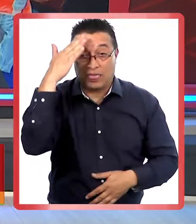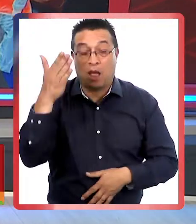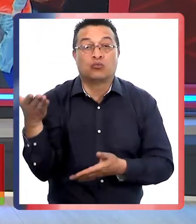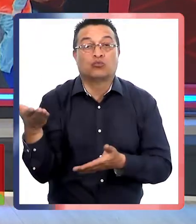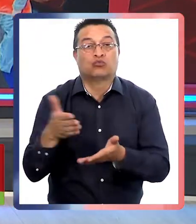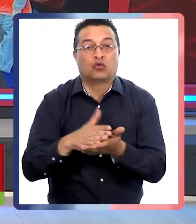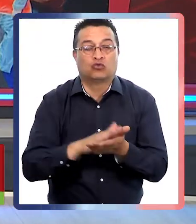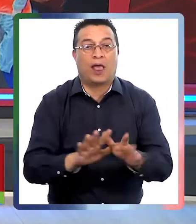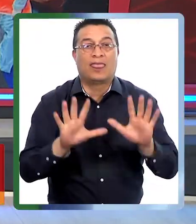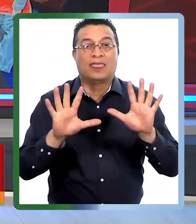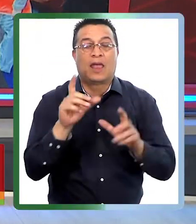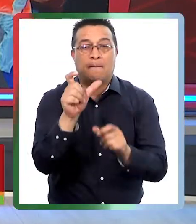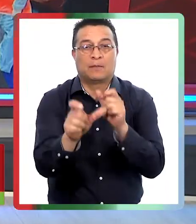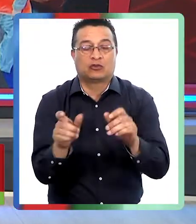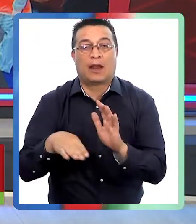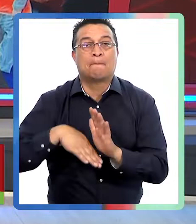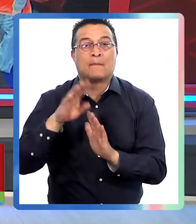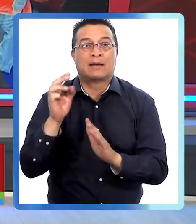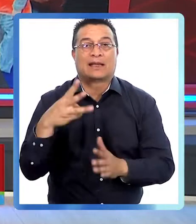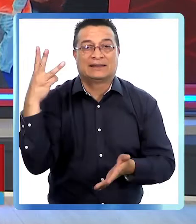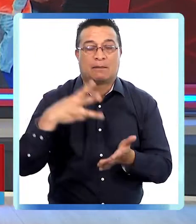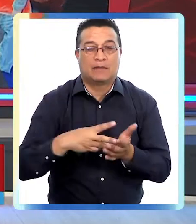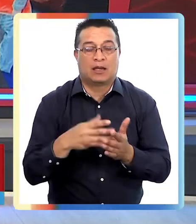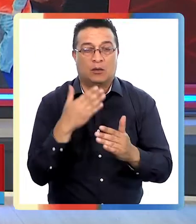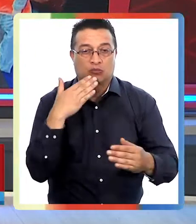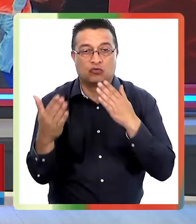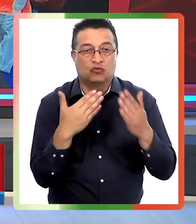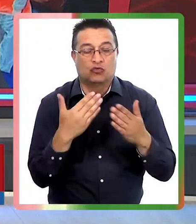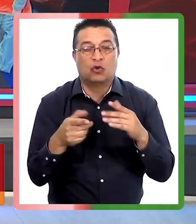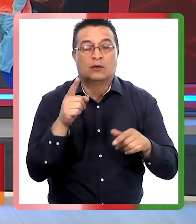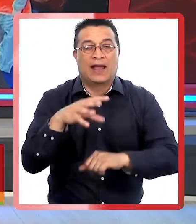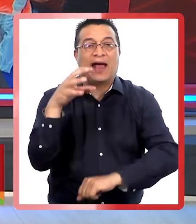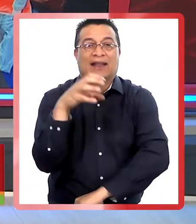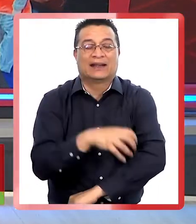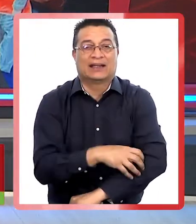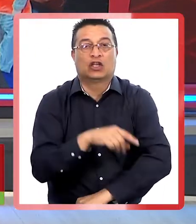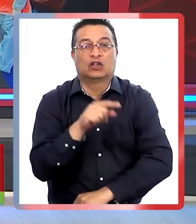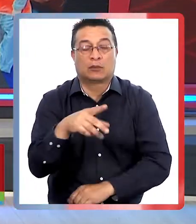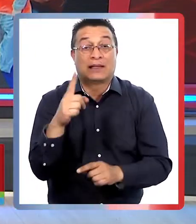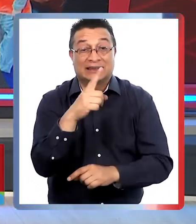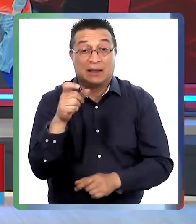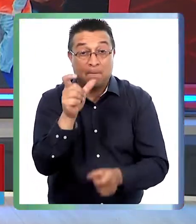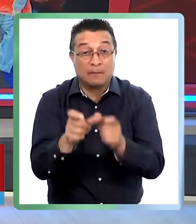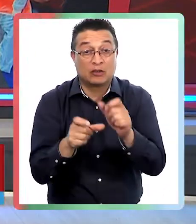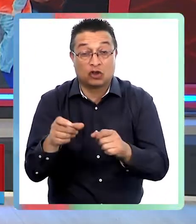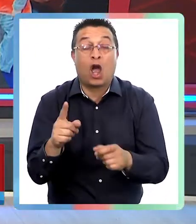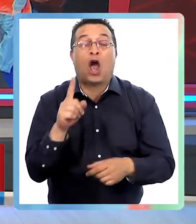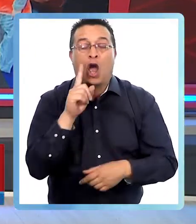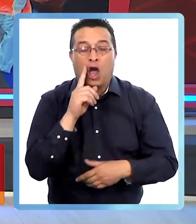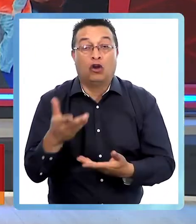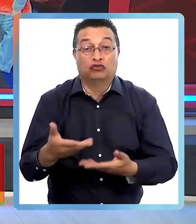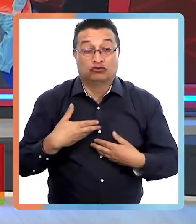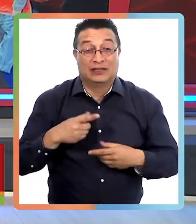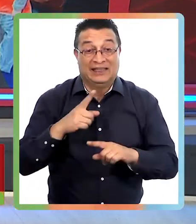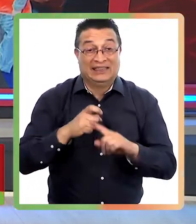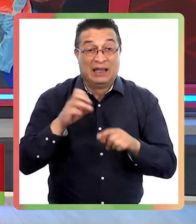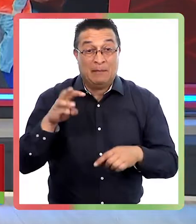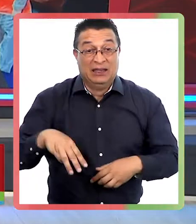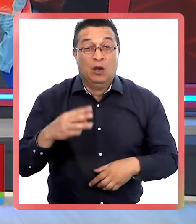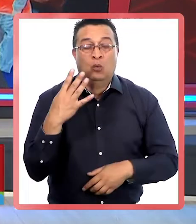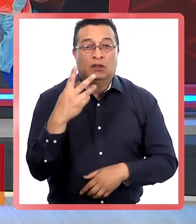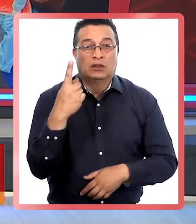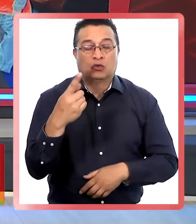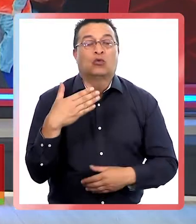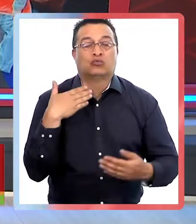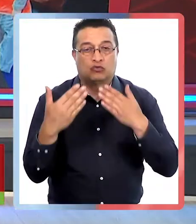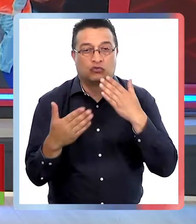10 personas y más de 3.000 se contagiaron en la región. De cada 100 personas que se someten a un examen, 41 están contagiadas